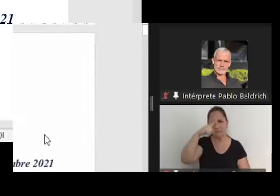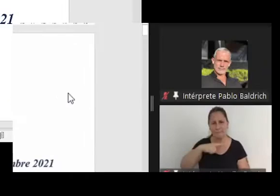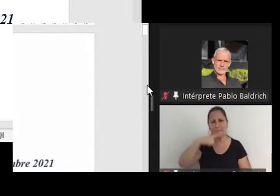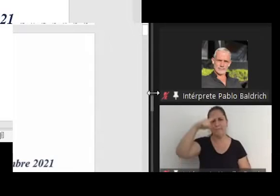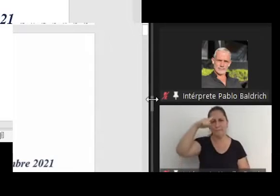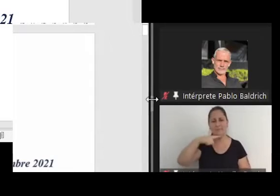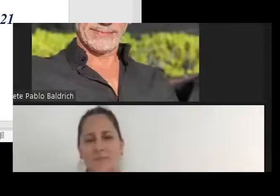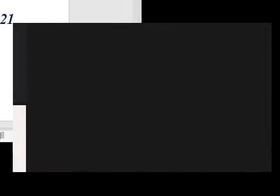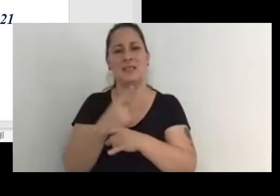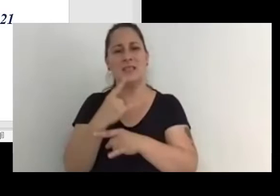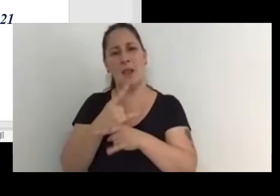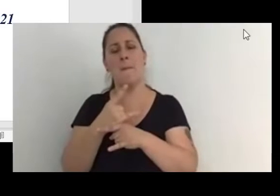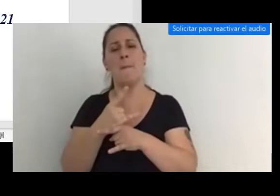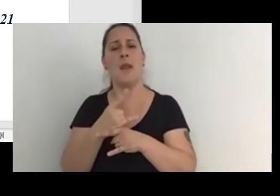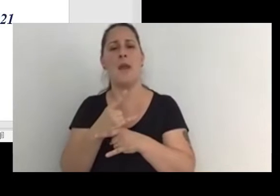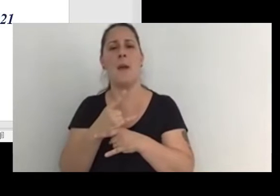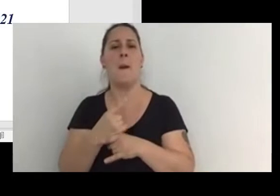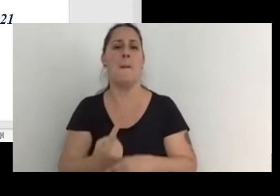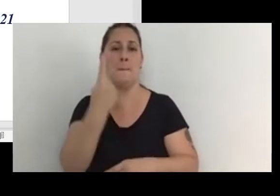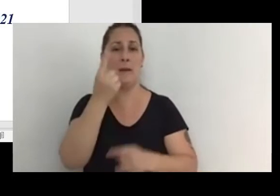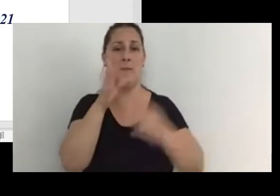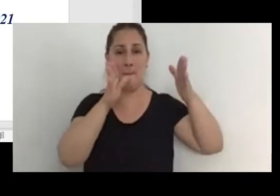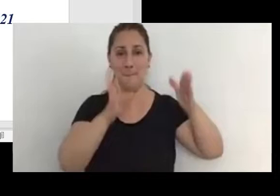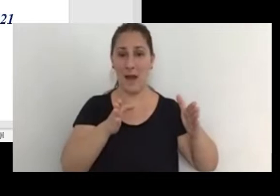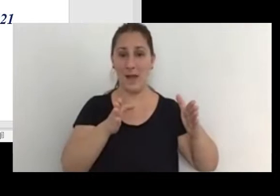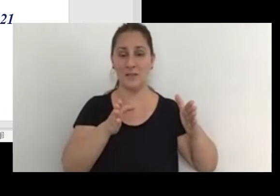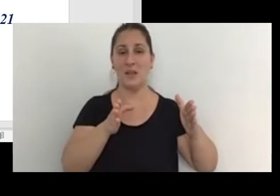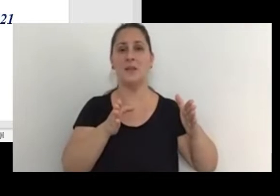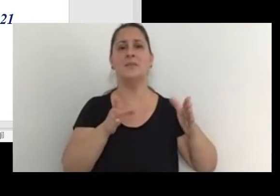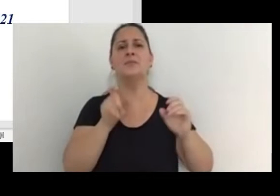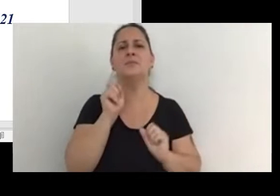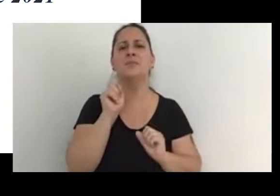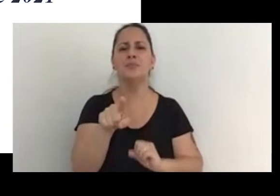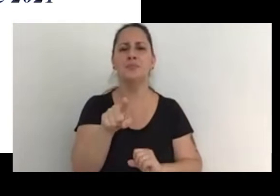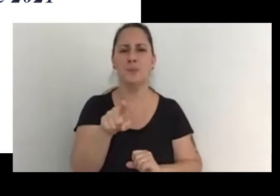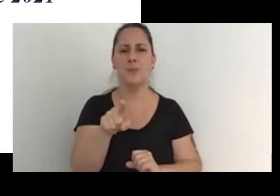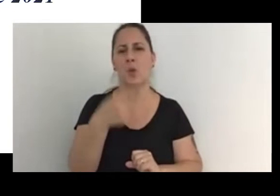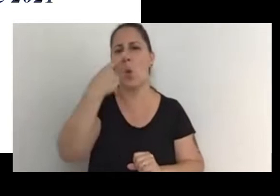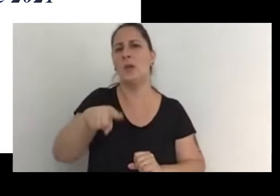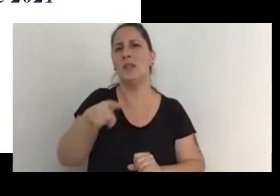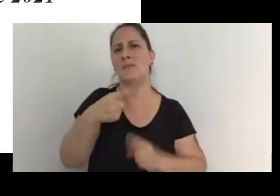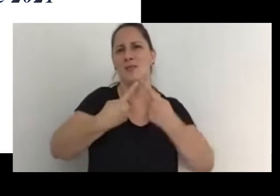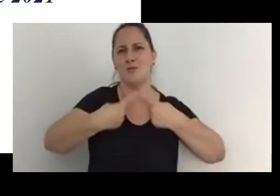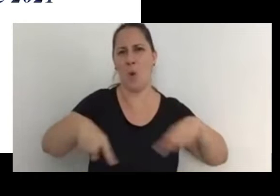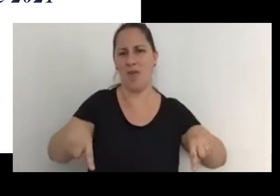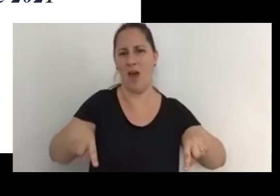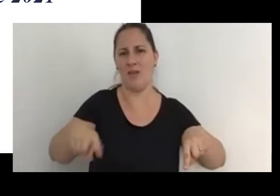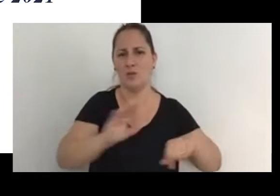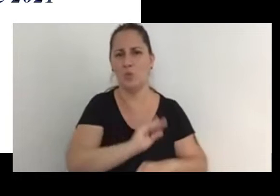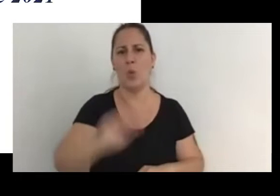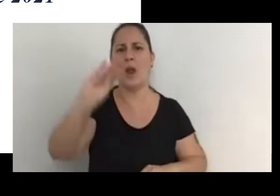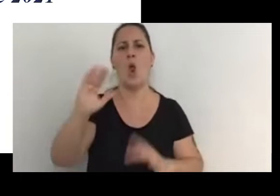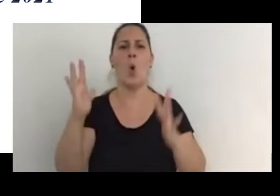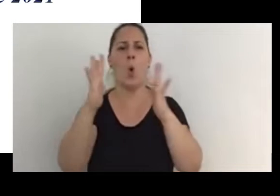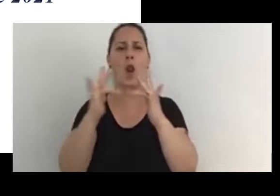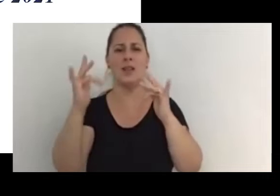presentamos en una primer parte lo que son las últimas novedades publicadas en Boletín Oficial,